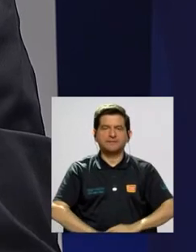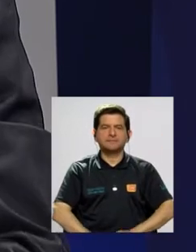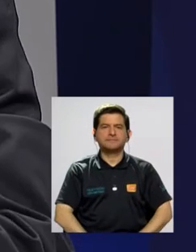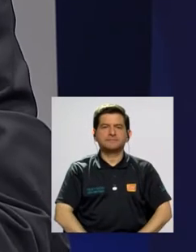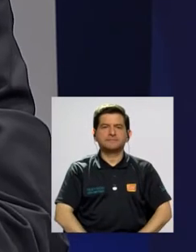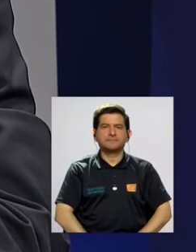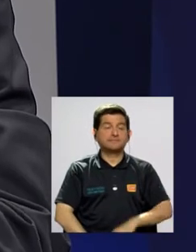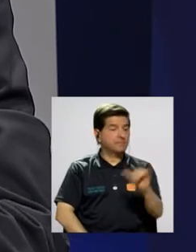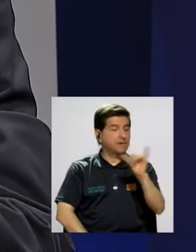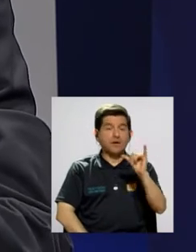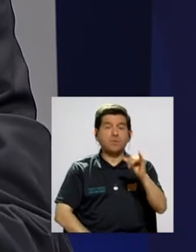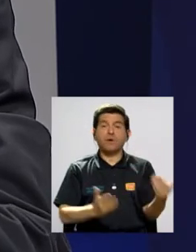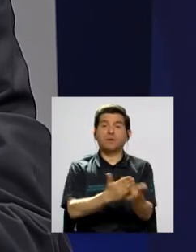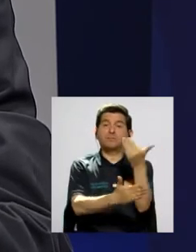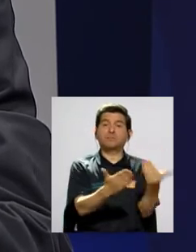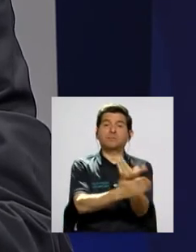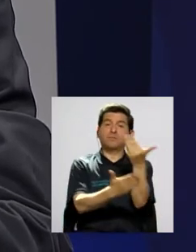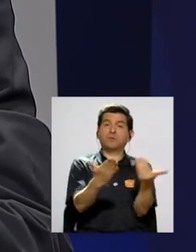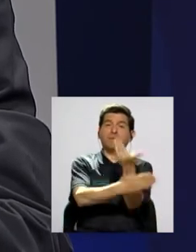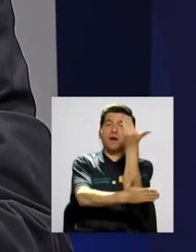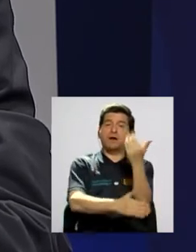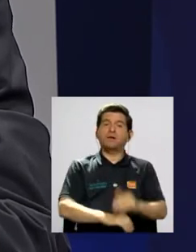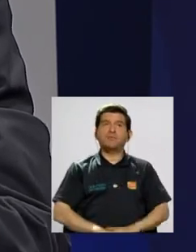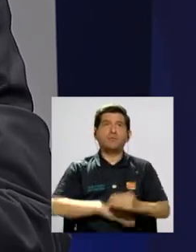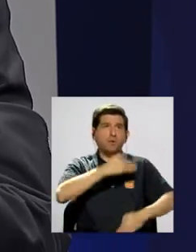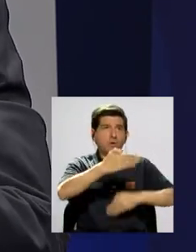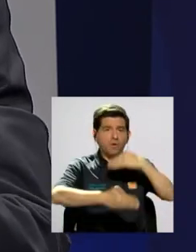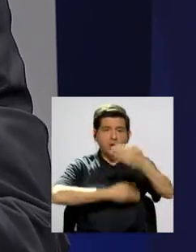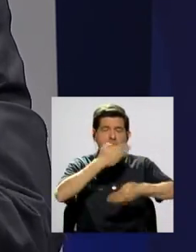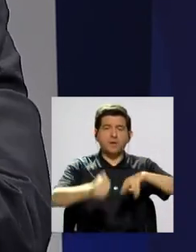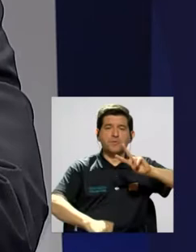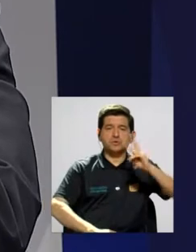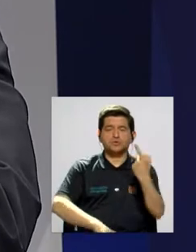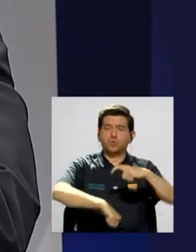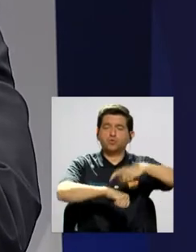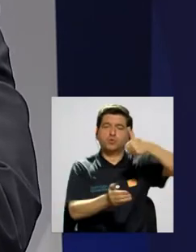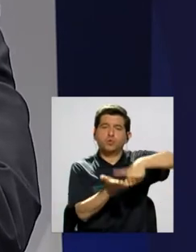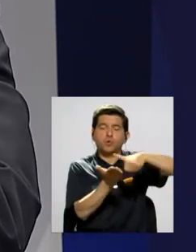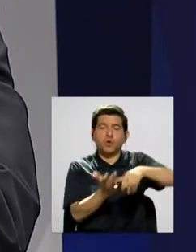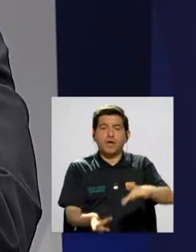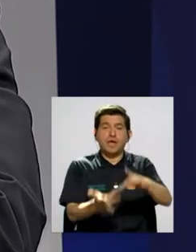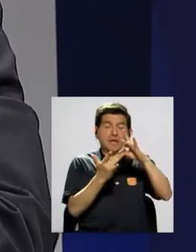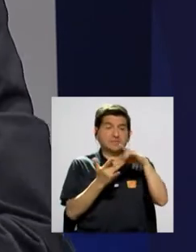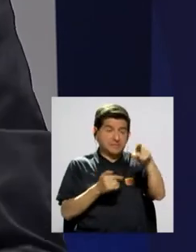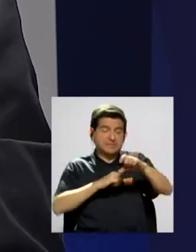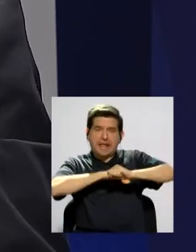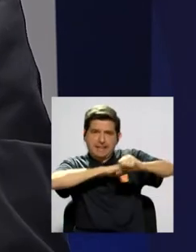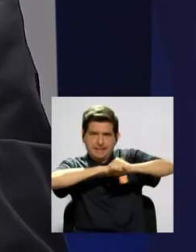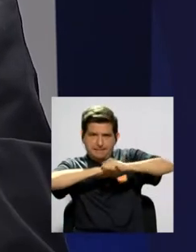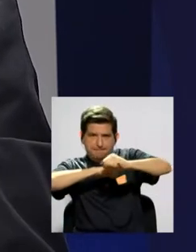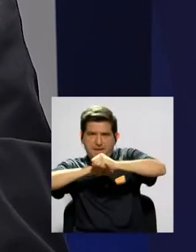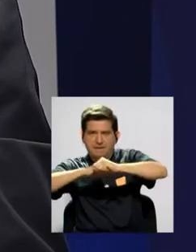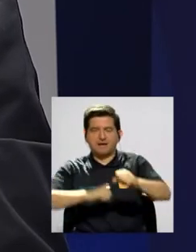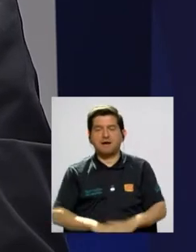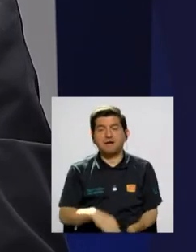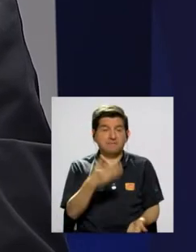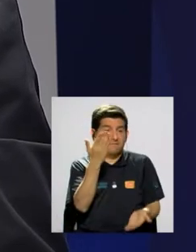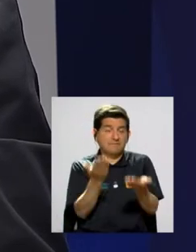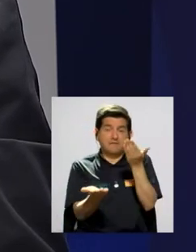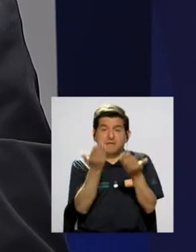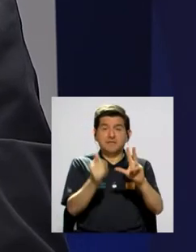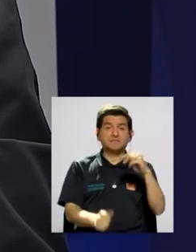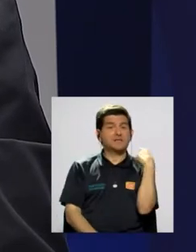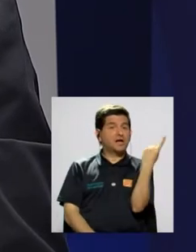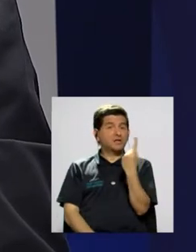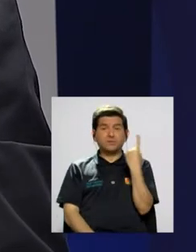que es también novedoso en los procesos de segunda ronda y en particular en esta campaña, probablemente no solo se